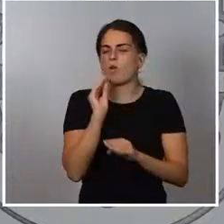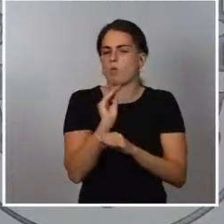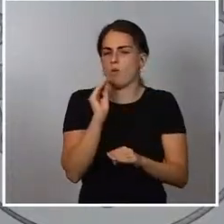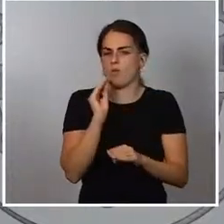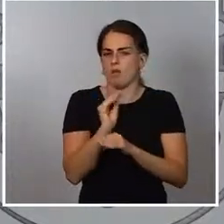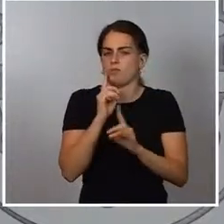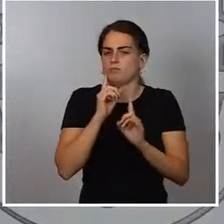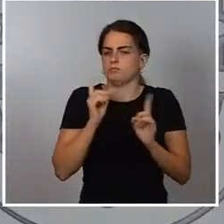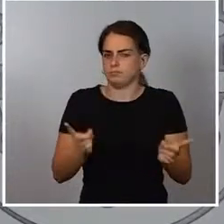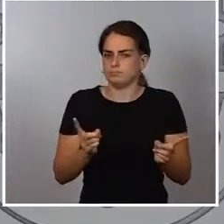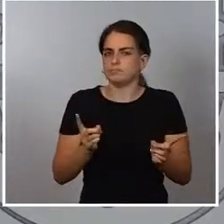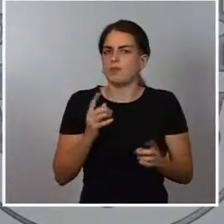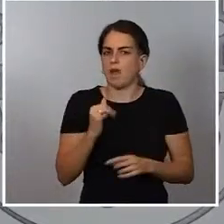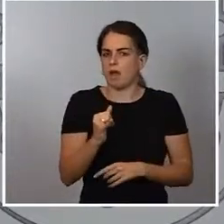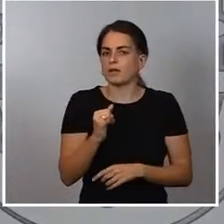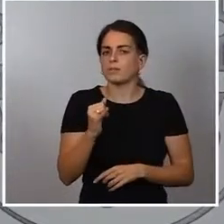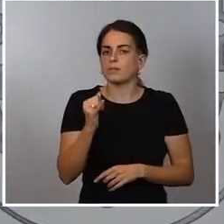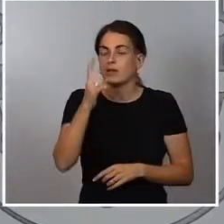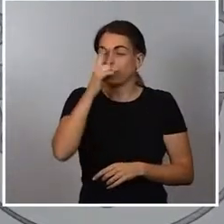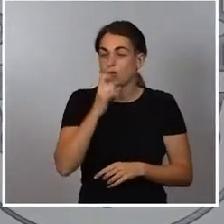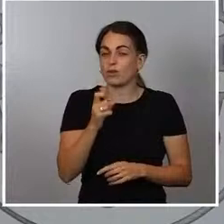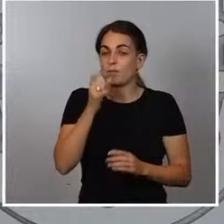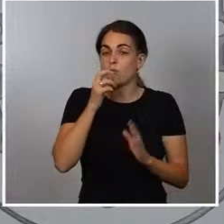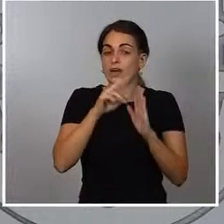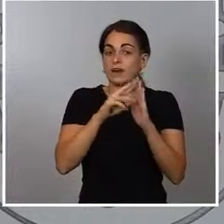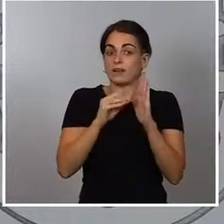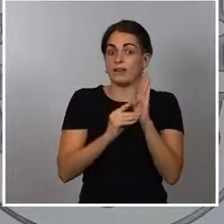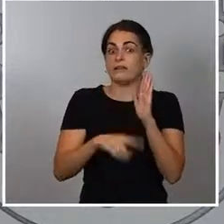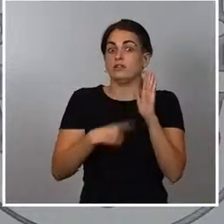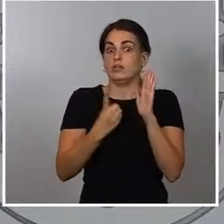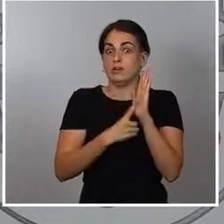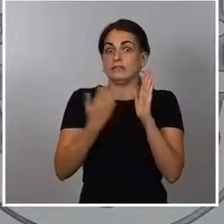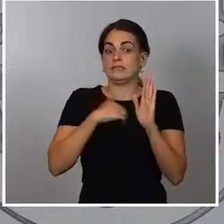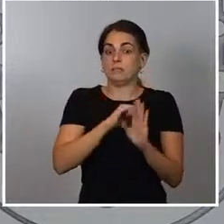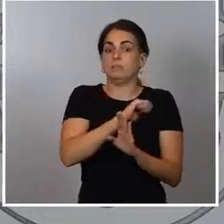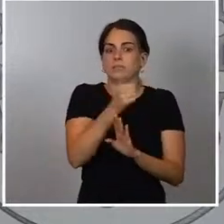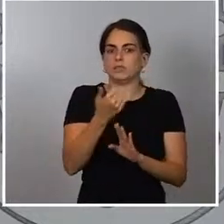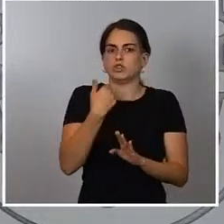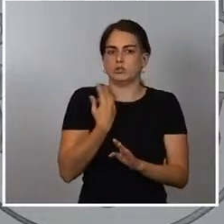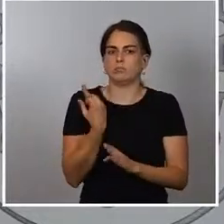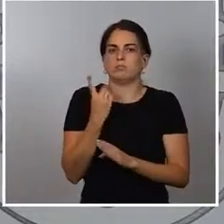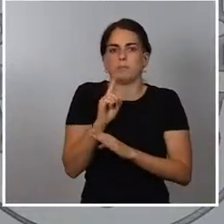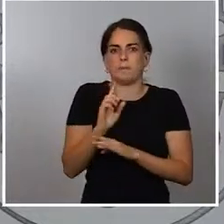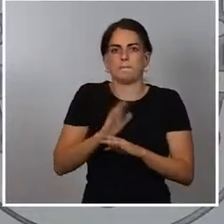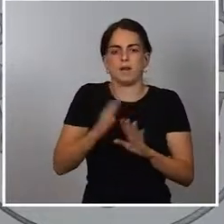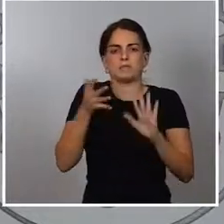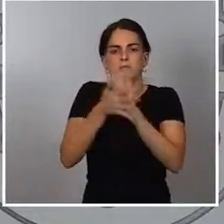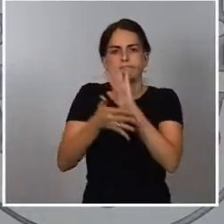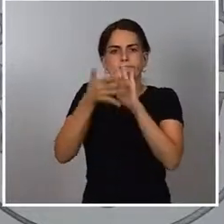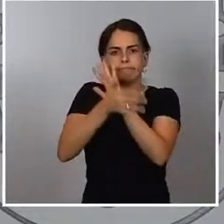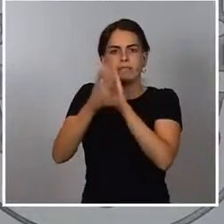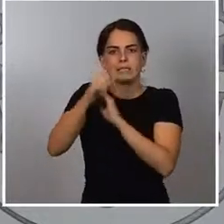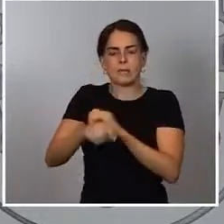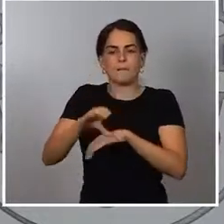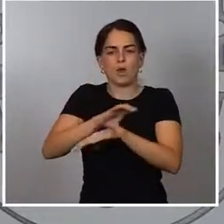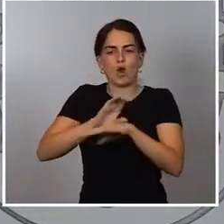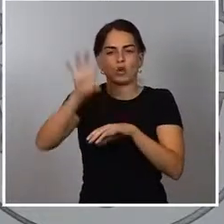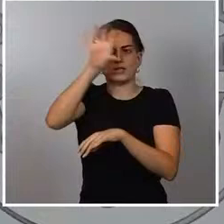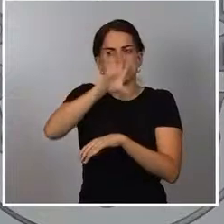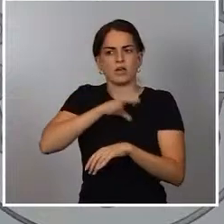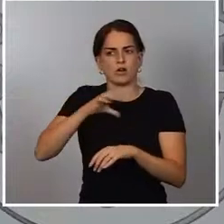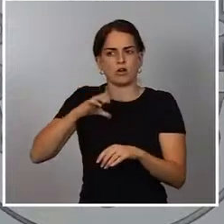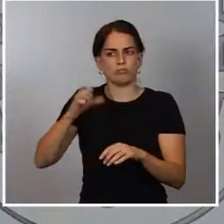cuando aprobamos el real decreto-ley y lo comparecía para explicarlo y también al consejo interterritorial solamente se está dando